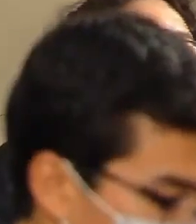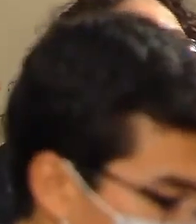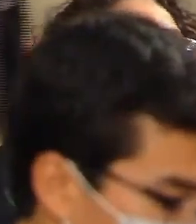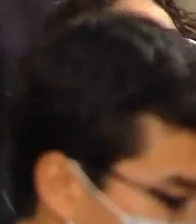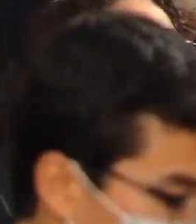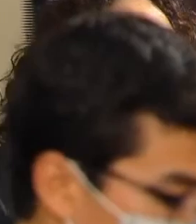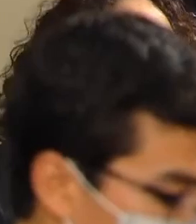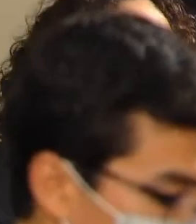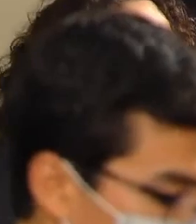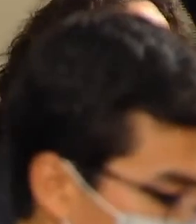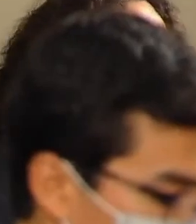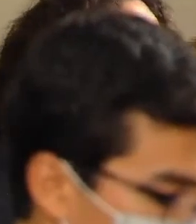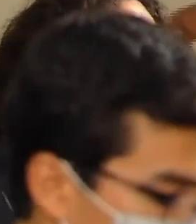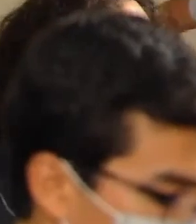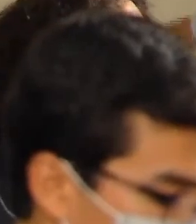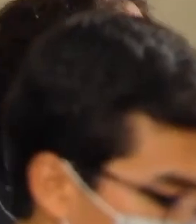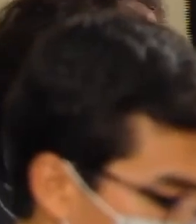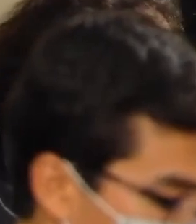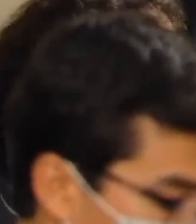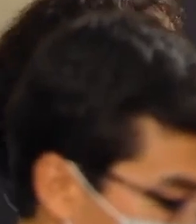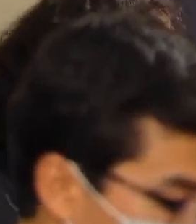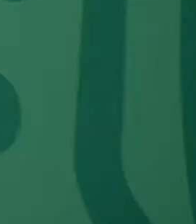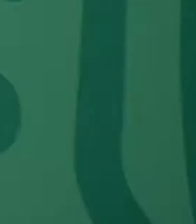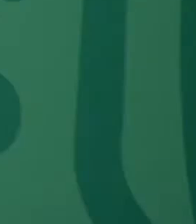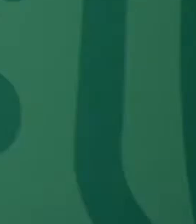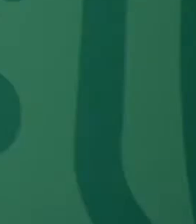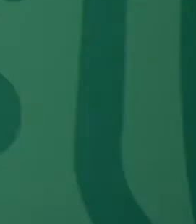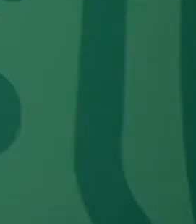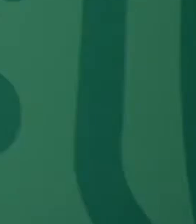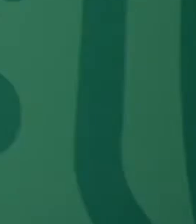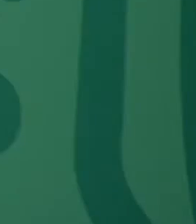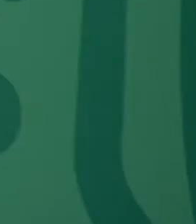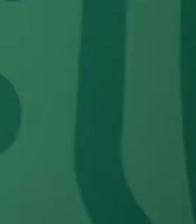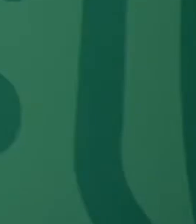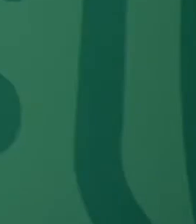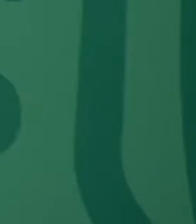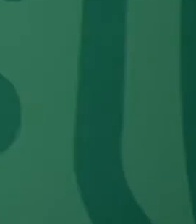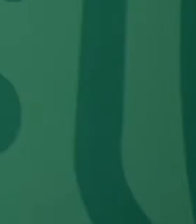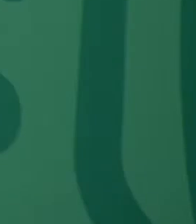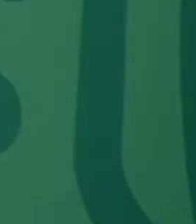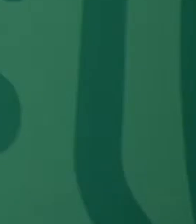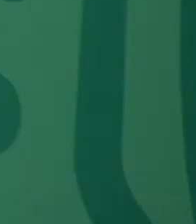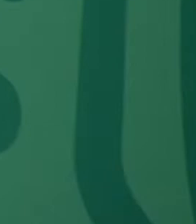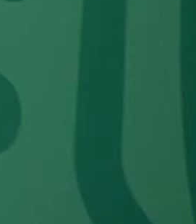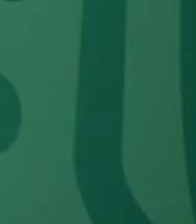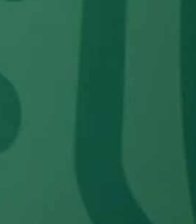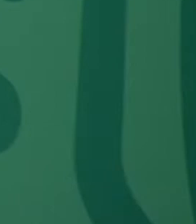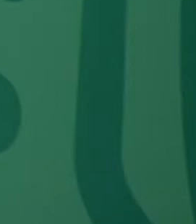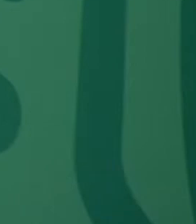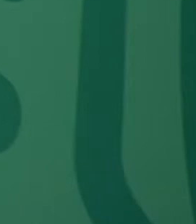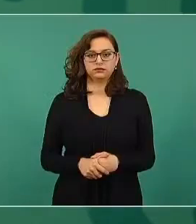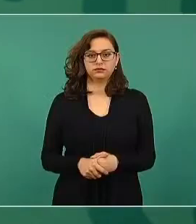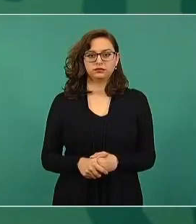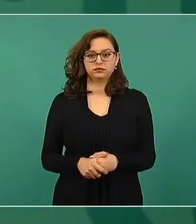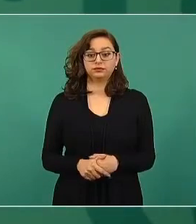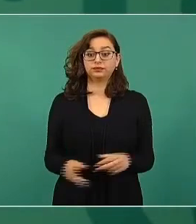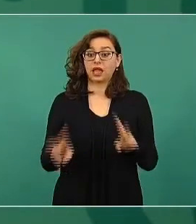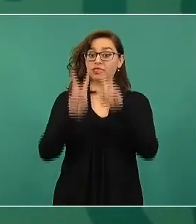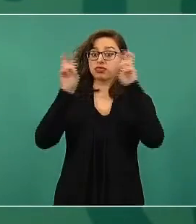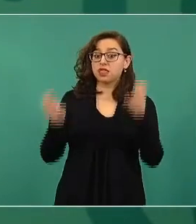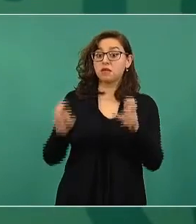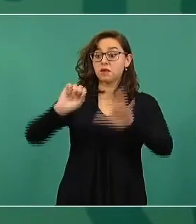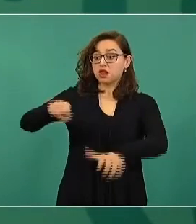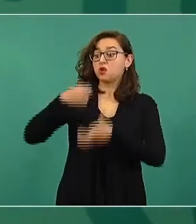eso? Sí, seguramente. O sea, pedirle un informe, ¿cuánto se ha recuperado de recursos federales? Es muy probable que en